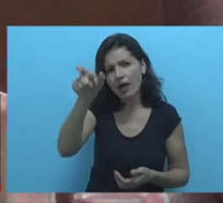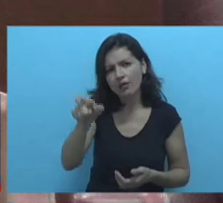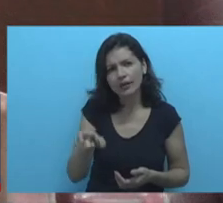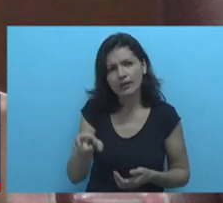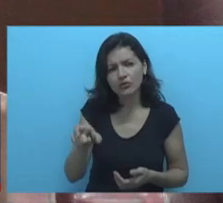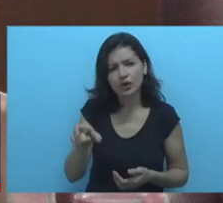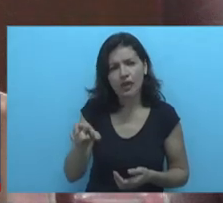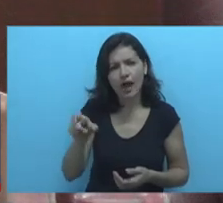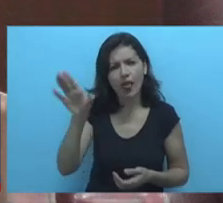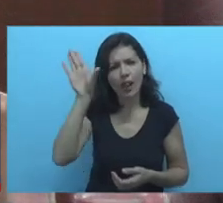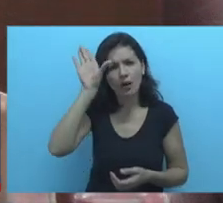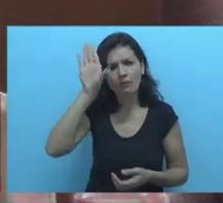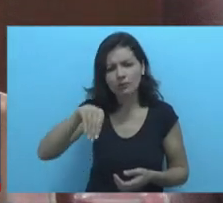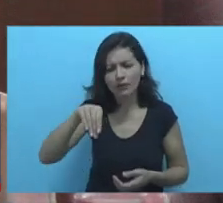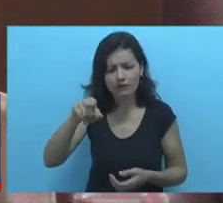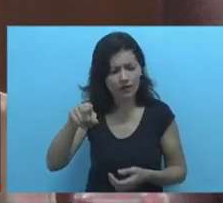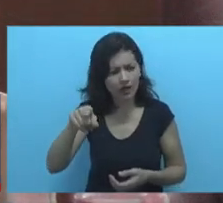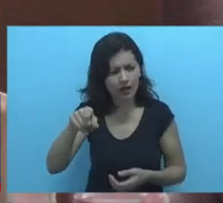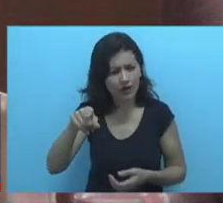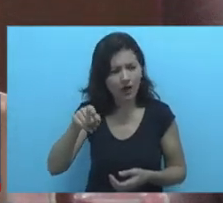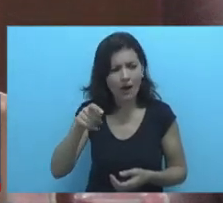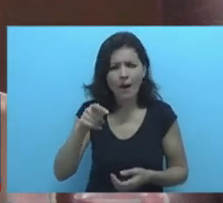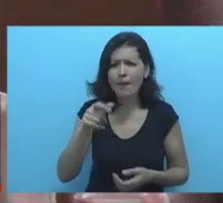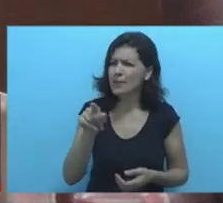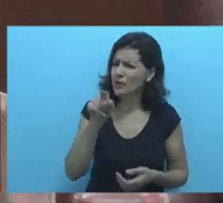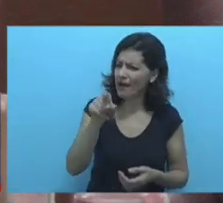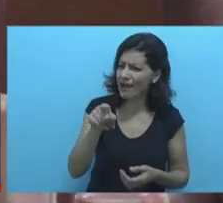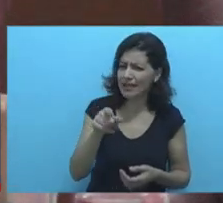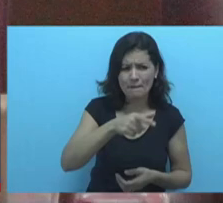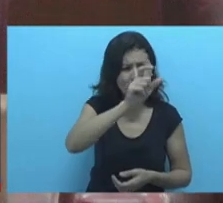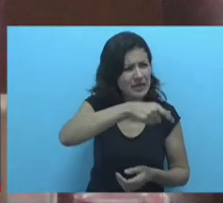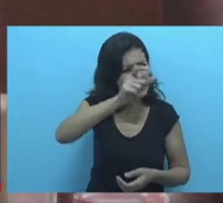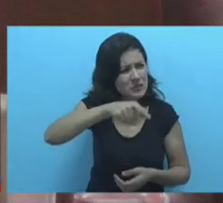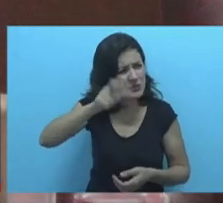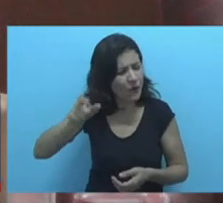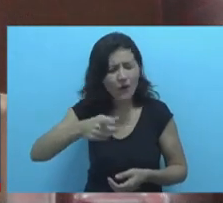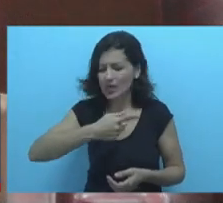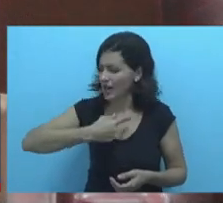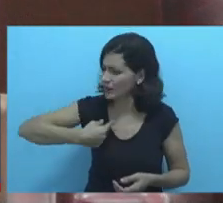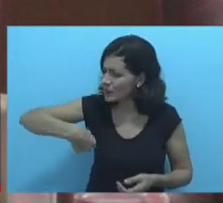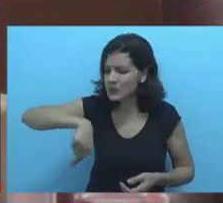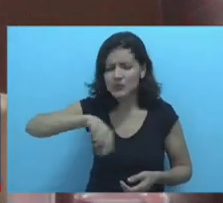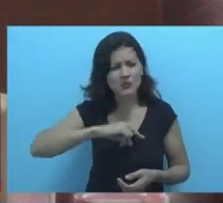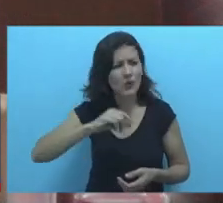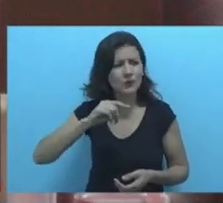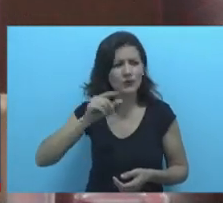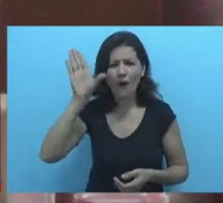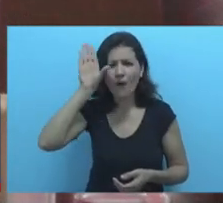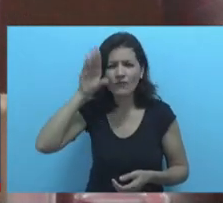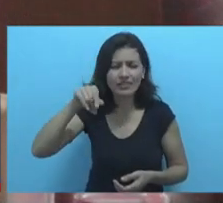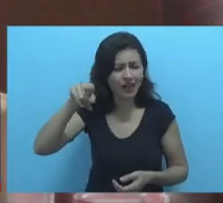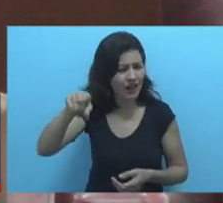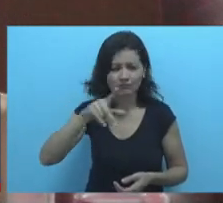Miguel los santafesinos, las santafesinas, no lo van a olvidar. Inclusive nosotros no lo vamos a olvidar, más